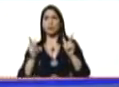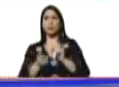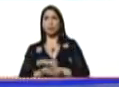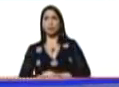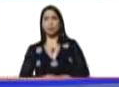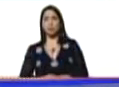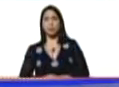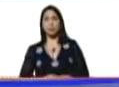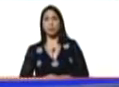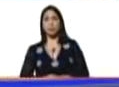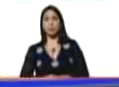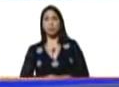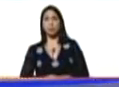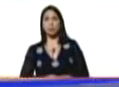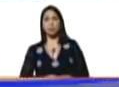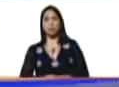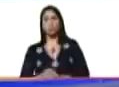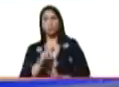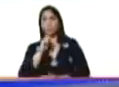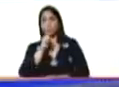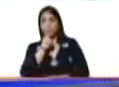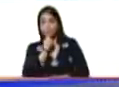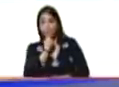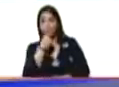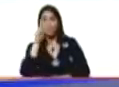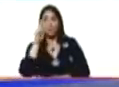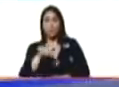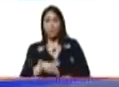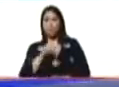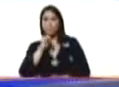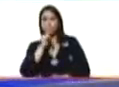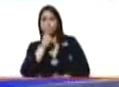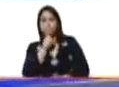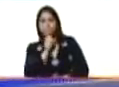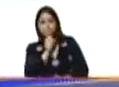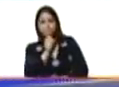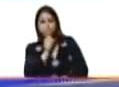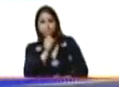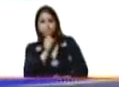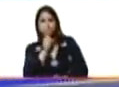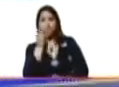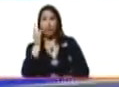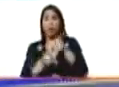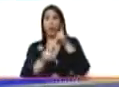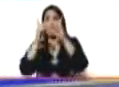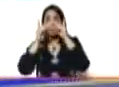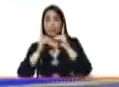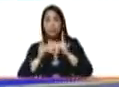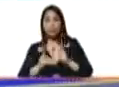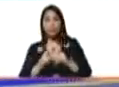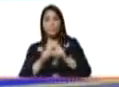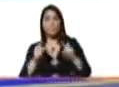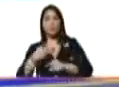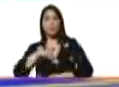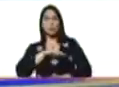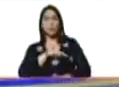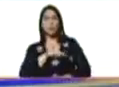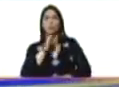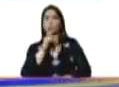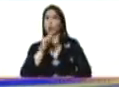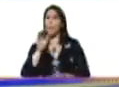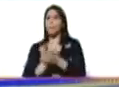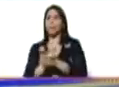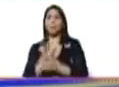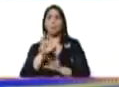discrecionalidad y la confidencialidad de algunas de estas decisiones para que nuestros enemigos en el